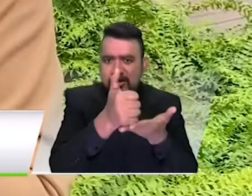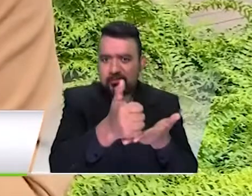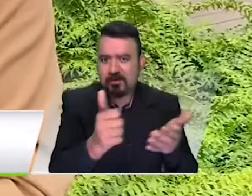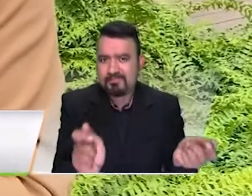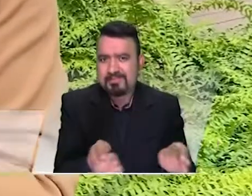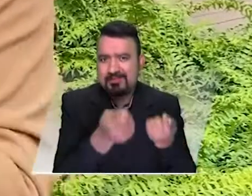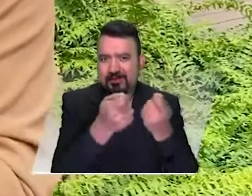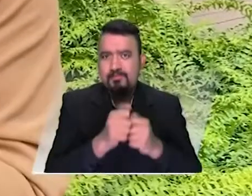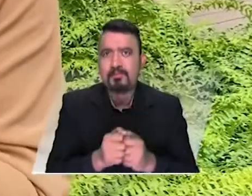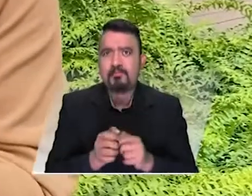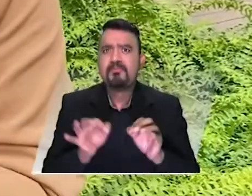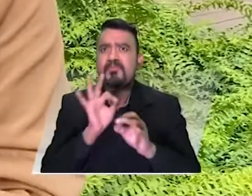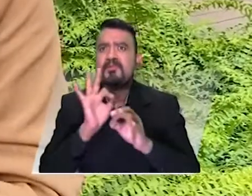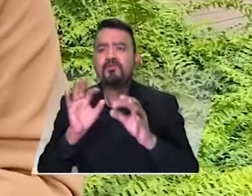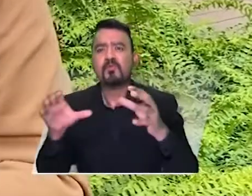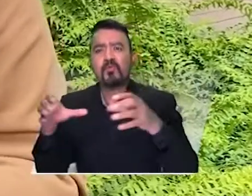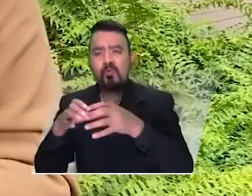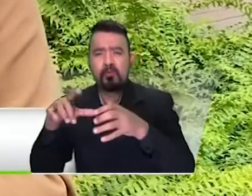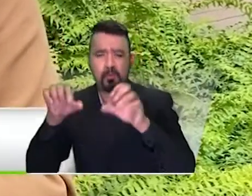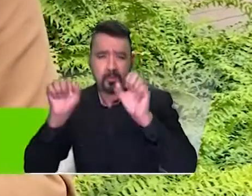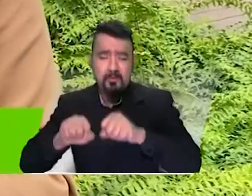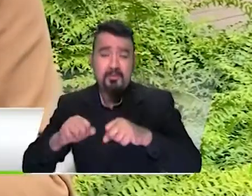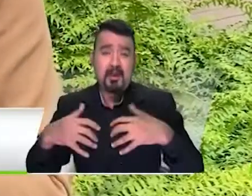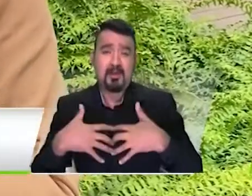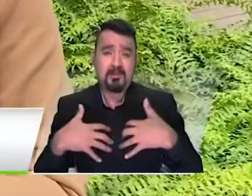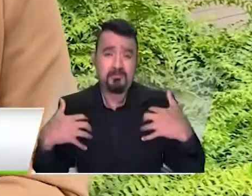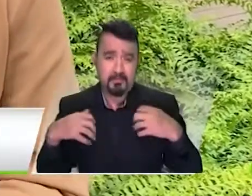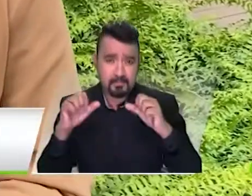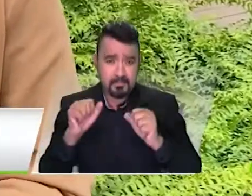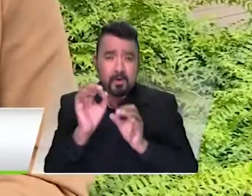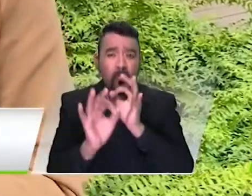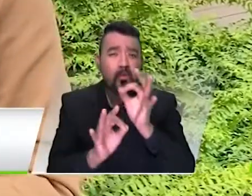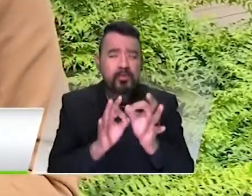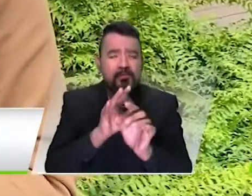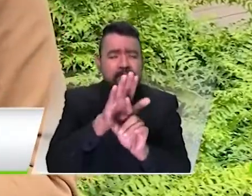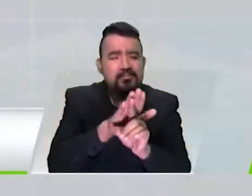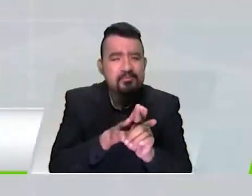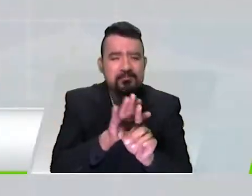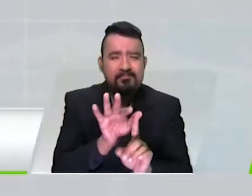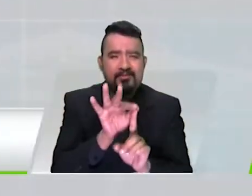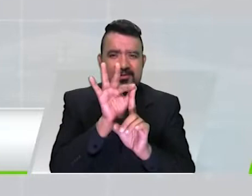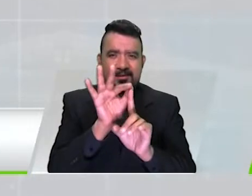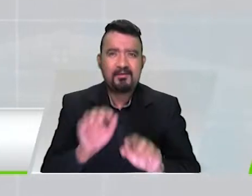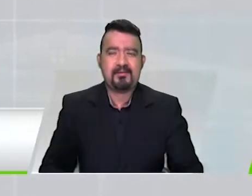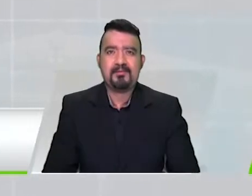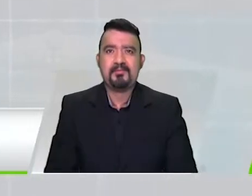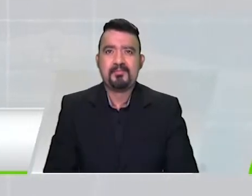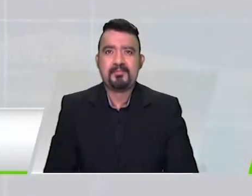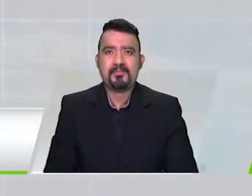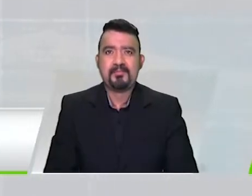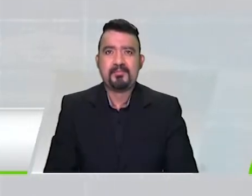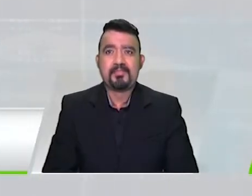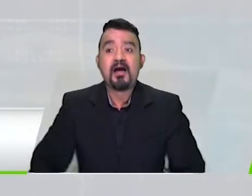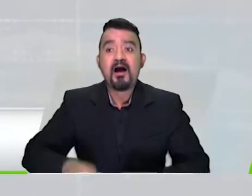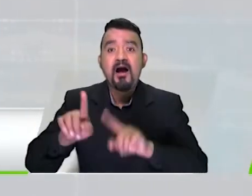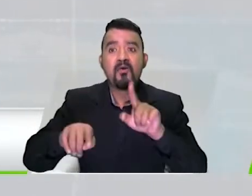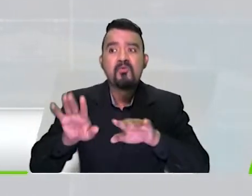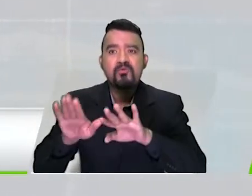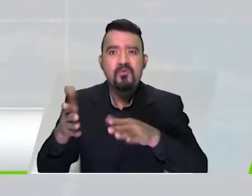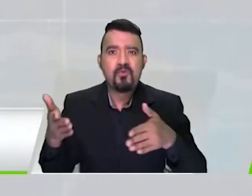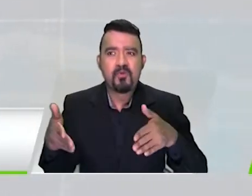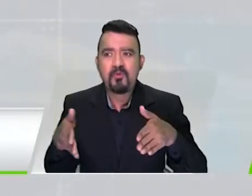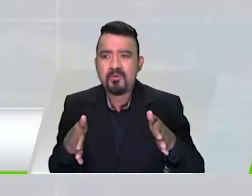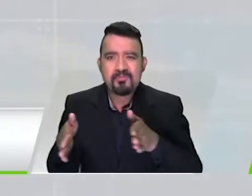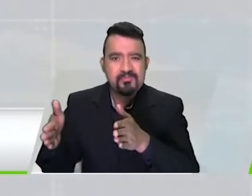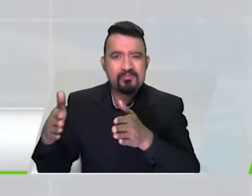trato especial, pero sobre todo integral, estas mascotas que nosotros ayudamos a rescatar. Reptiles en vía pública y semovientes que